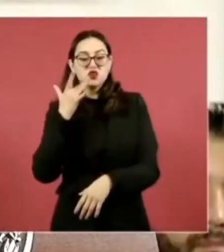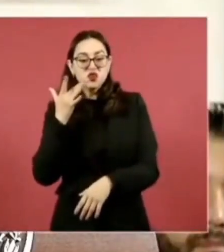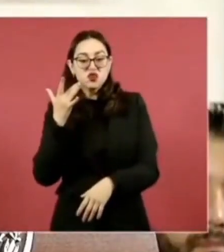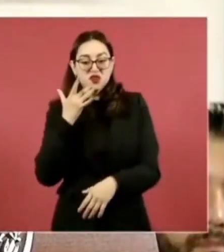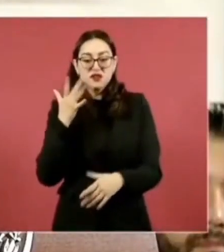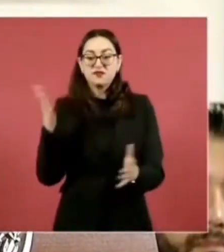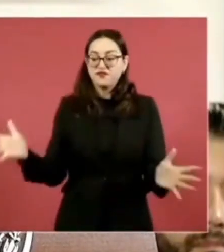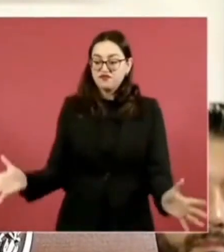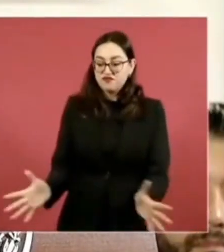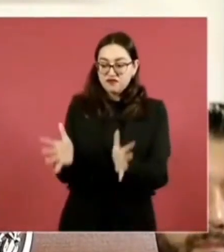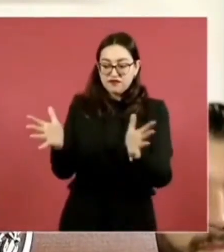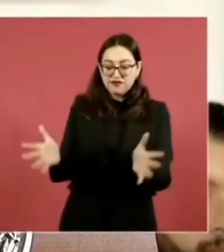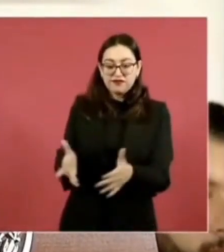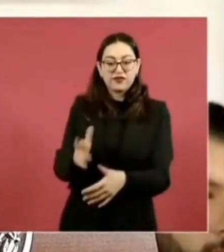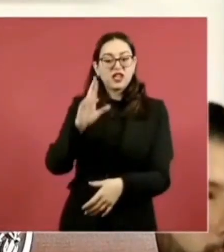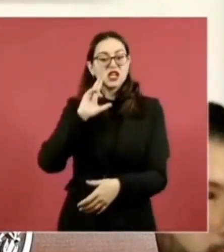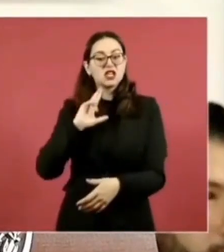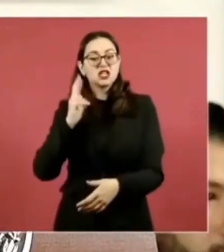al racismo,